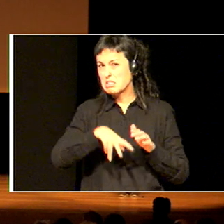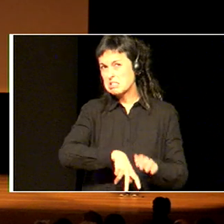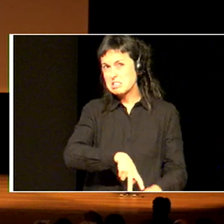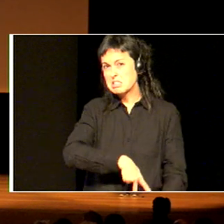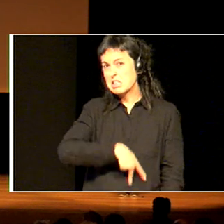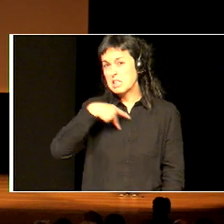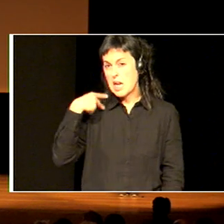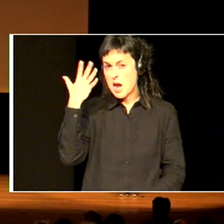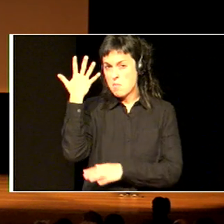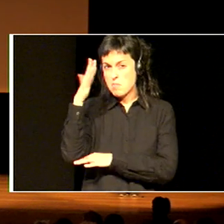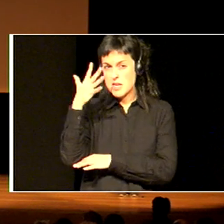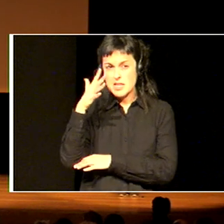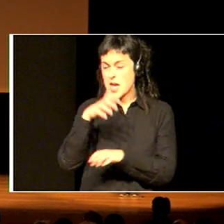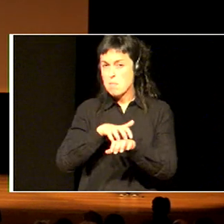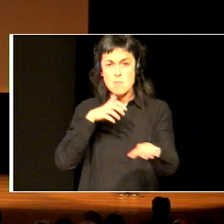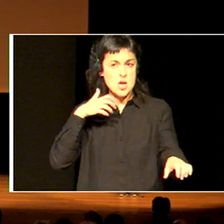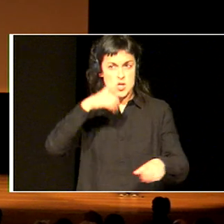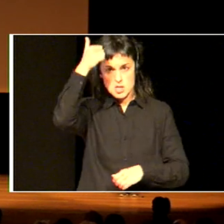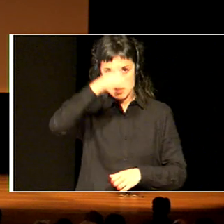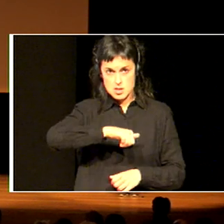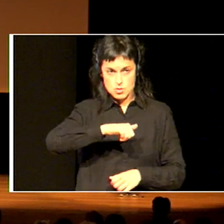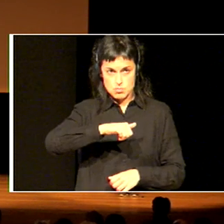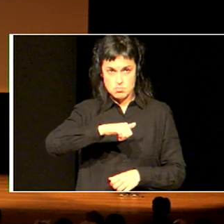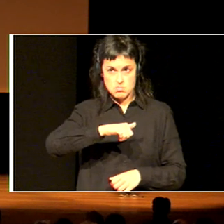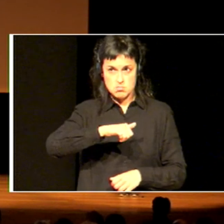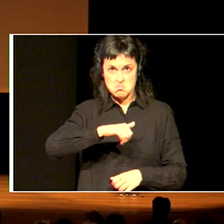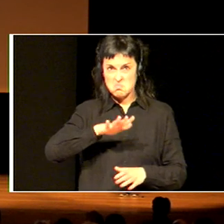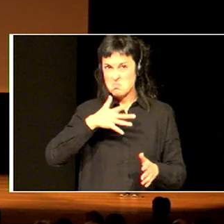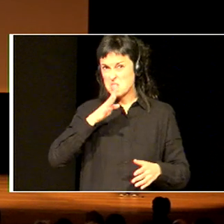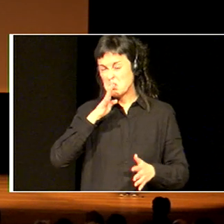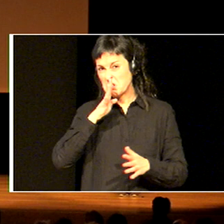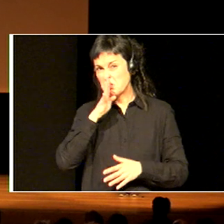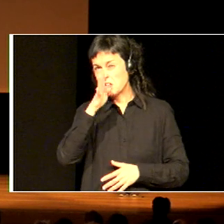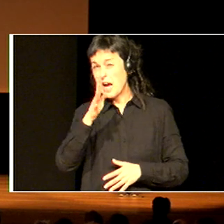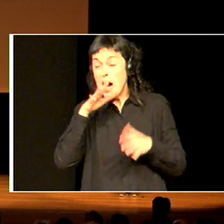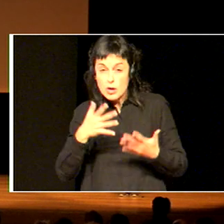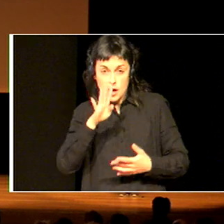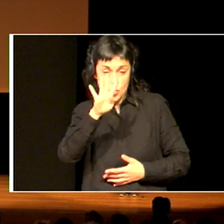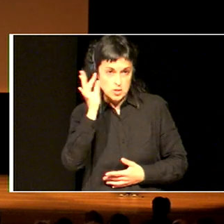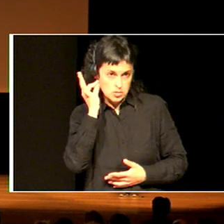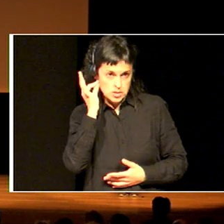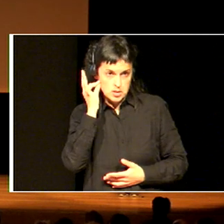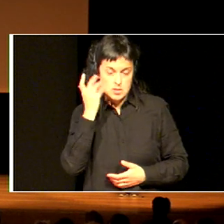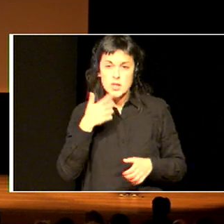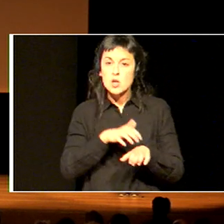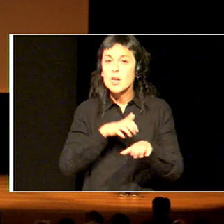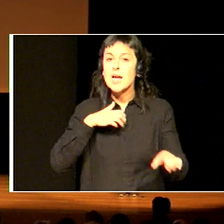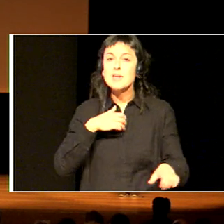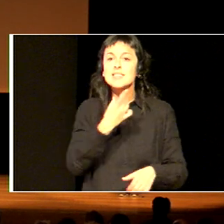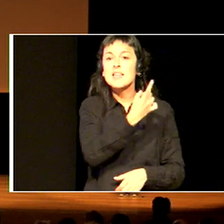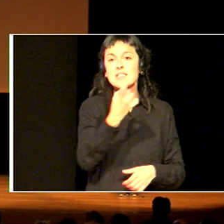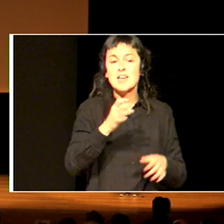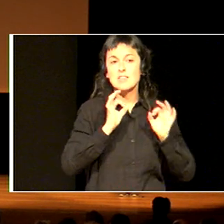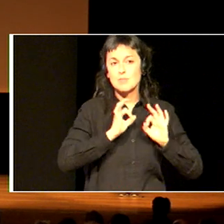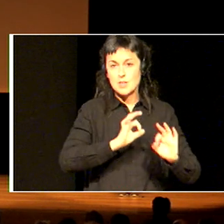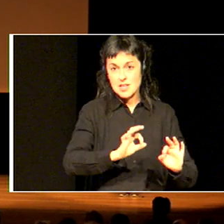Bizkaian gehiengoak mutilak izaten dira. Momentu honetan uste dut ikasturtetan 4 direla neskak. Eta denak izan dira hezkuntza premia berezikoak